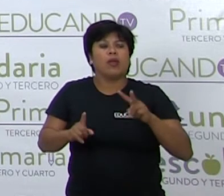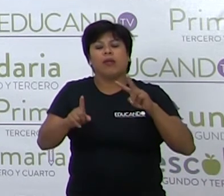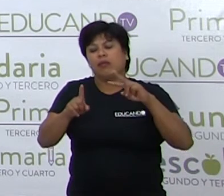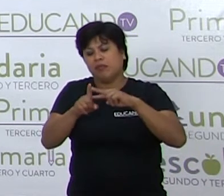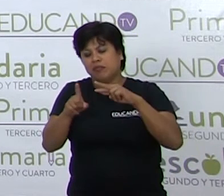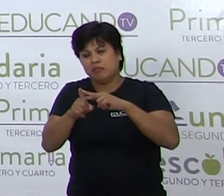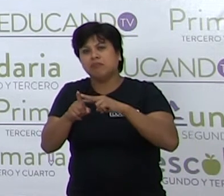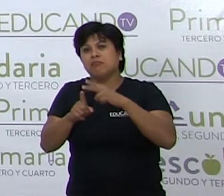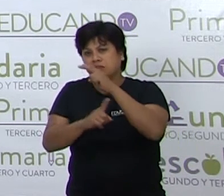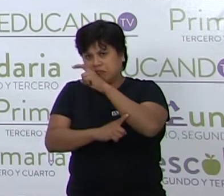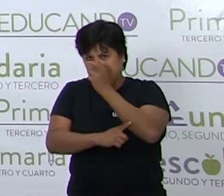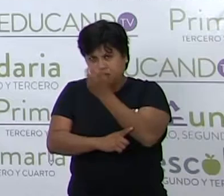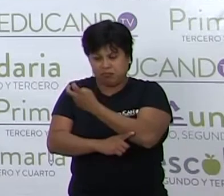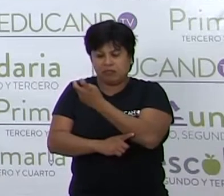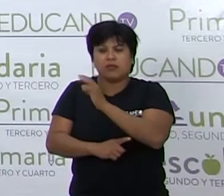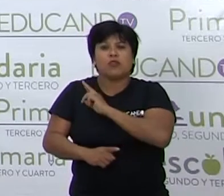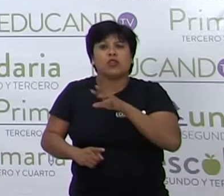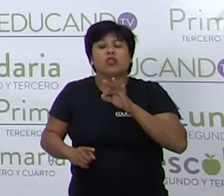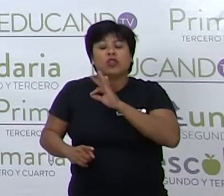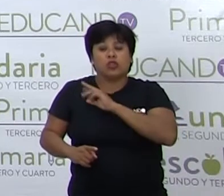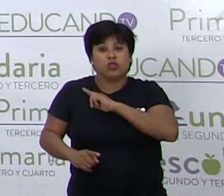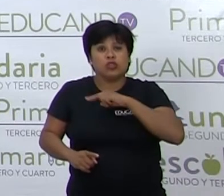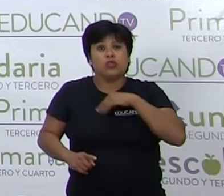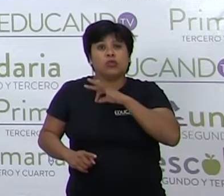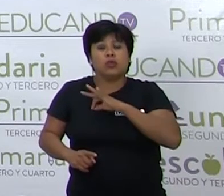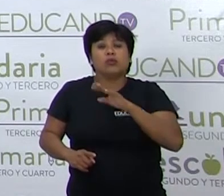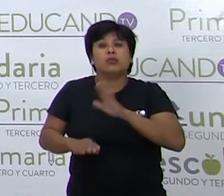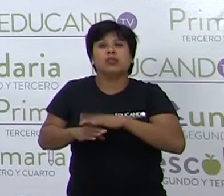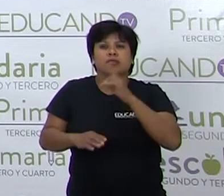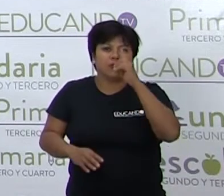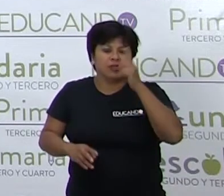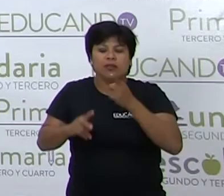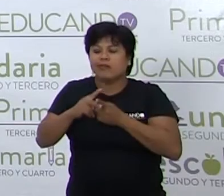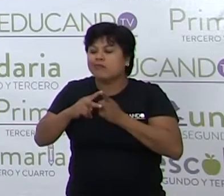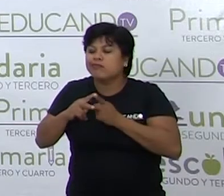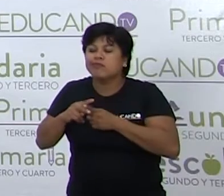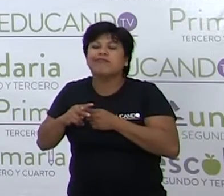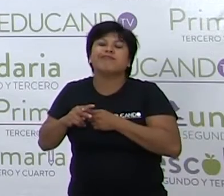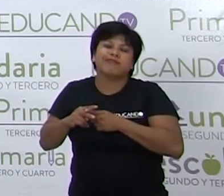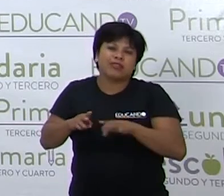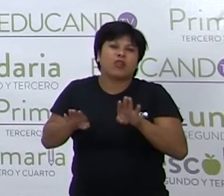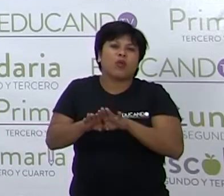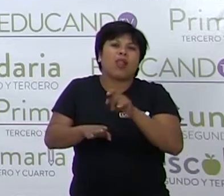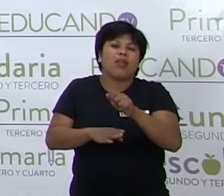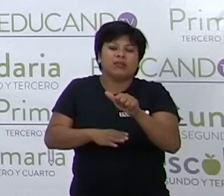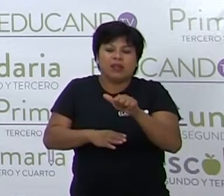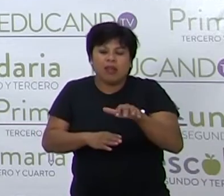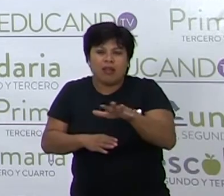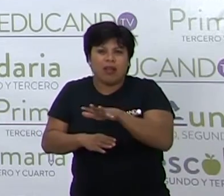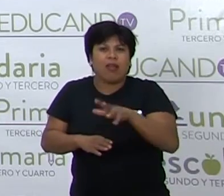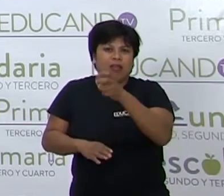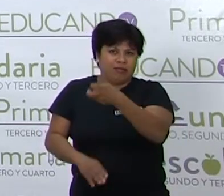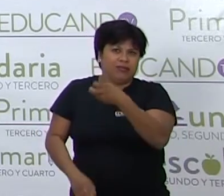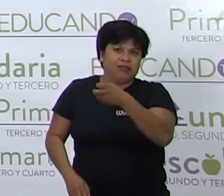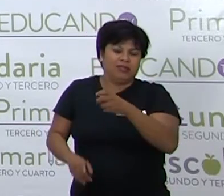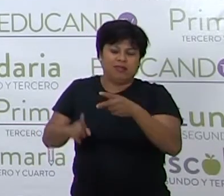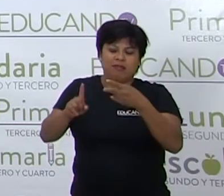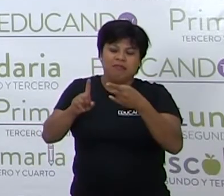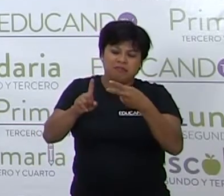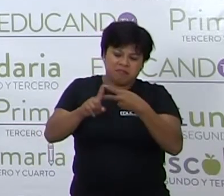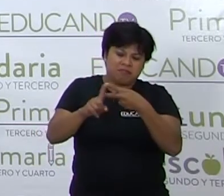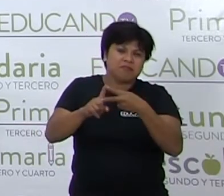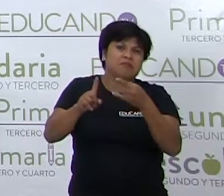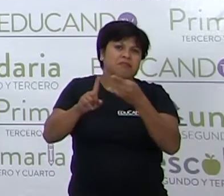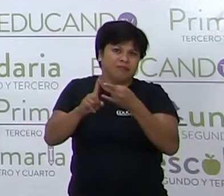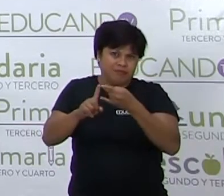con esta y podamos calcular de manera fácil como sé cuál es cuál sería el área de esta figura voy a